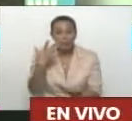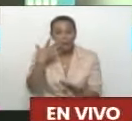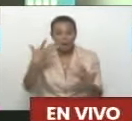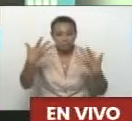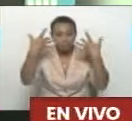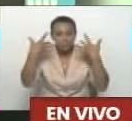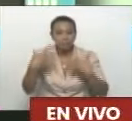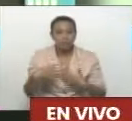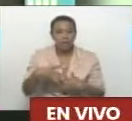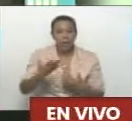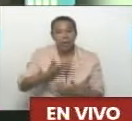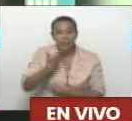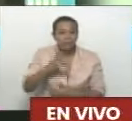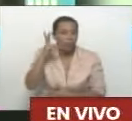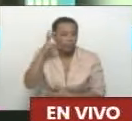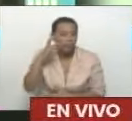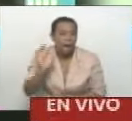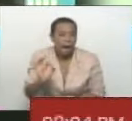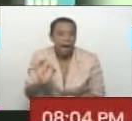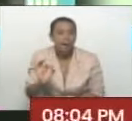escuchan, pues,